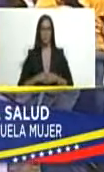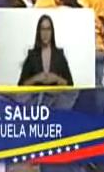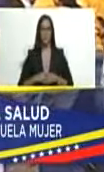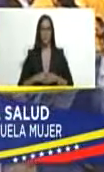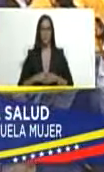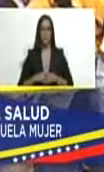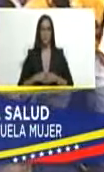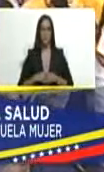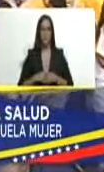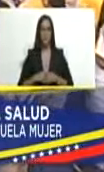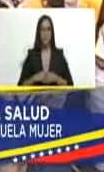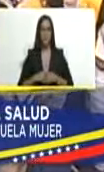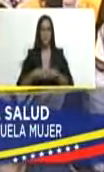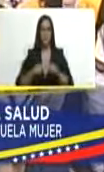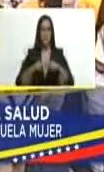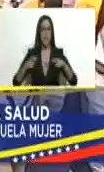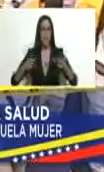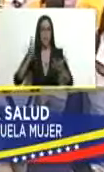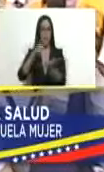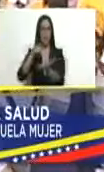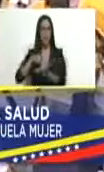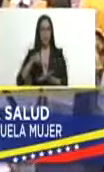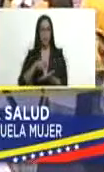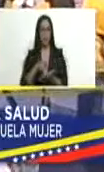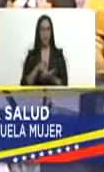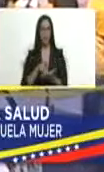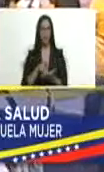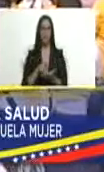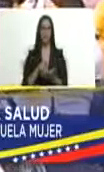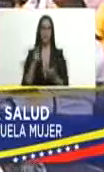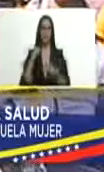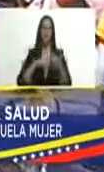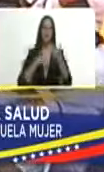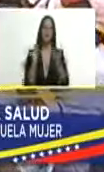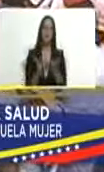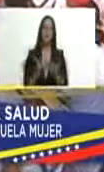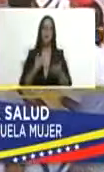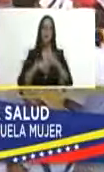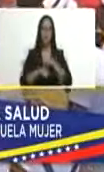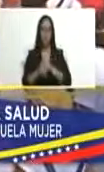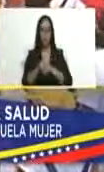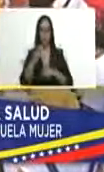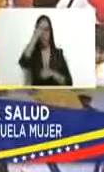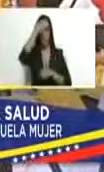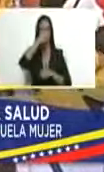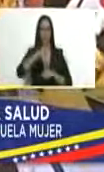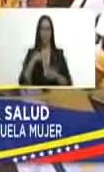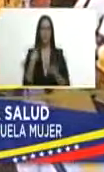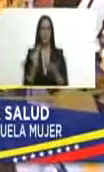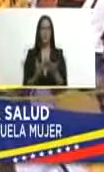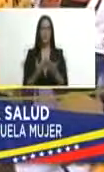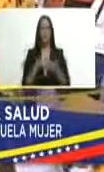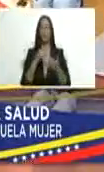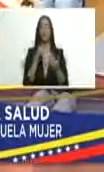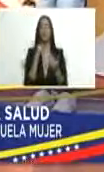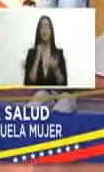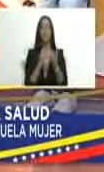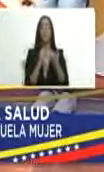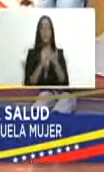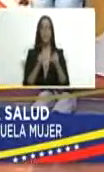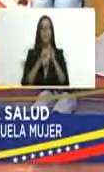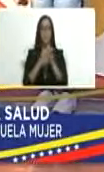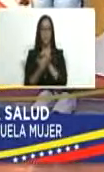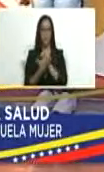se despliegue, llegue hasta el último caserío, el último pueblo, el último barrio. Ir por la